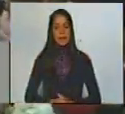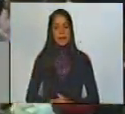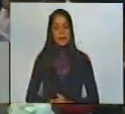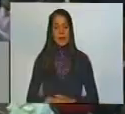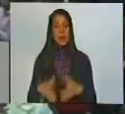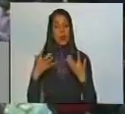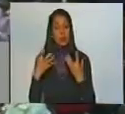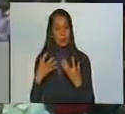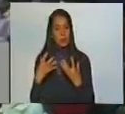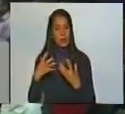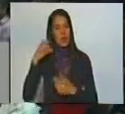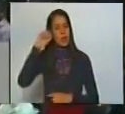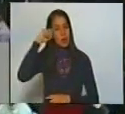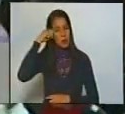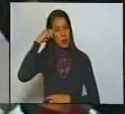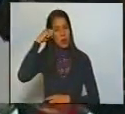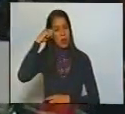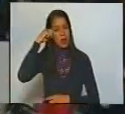Varios.